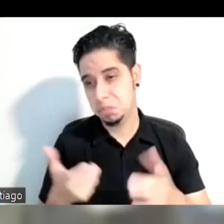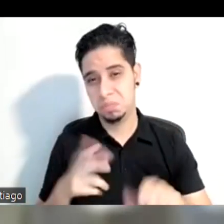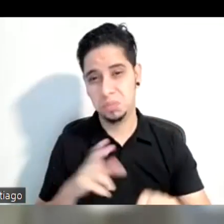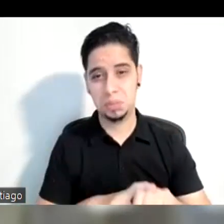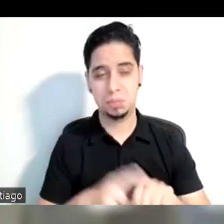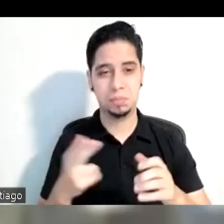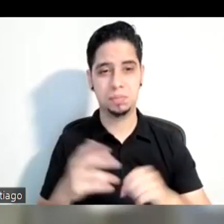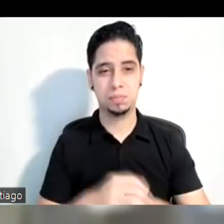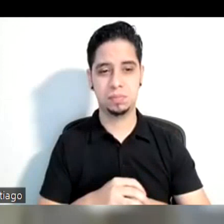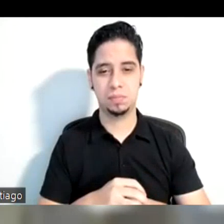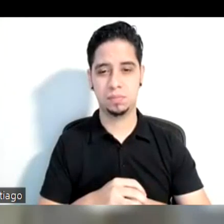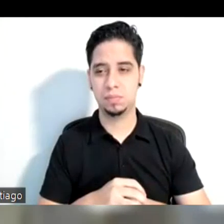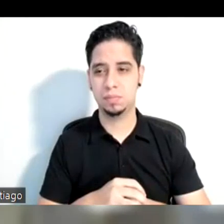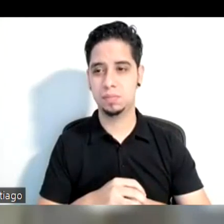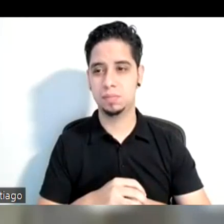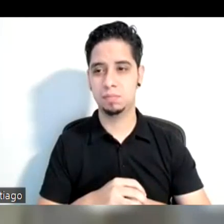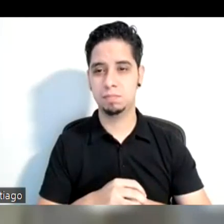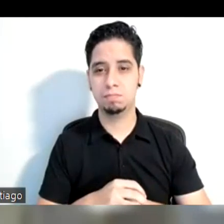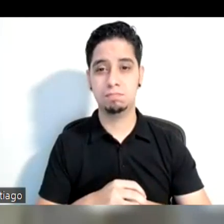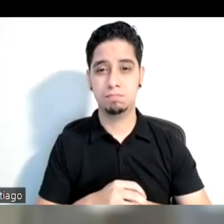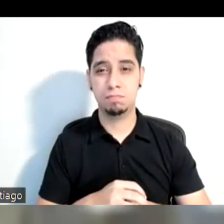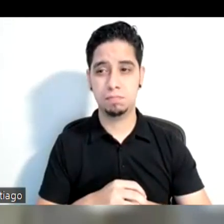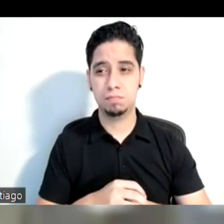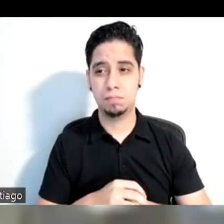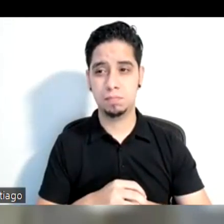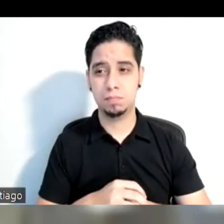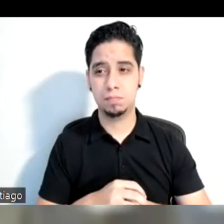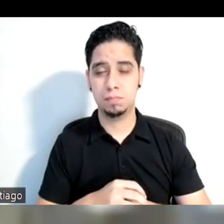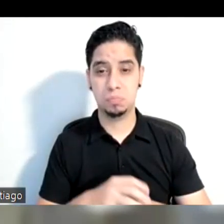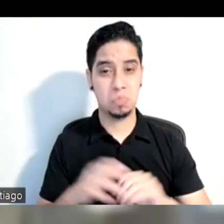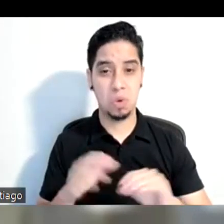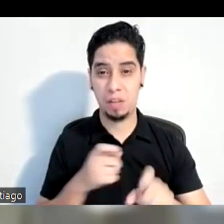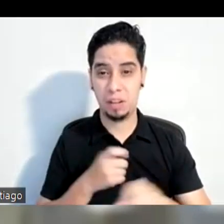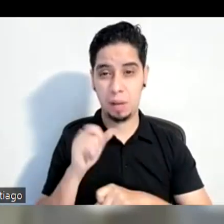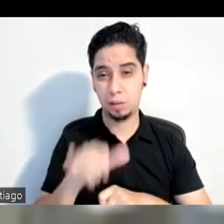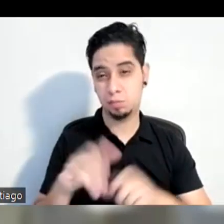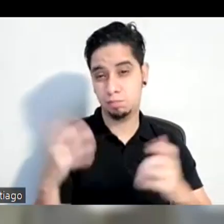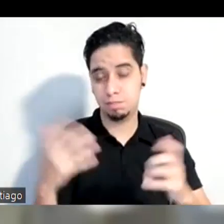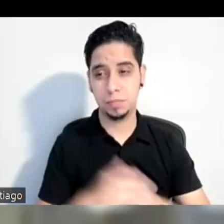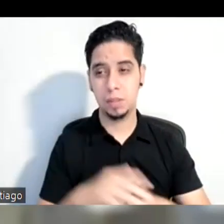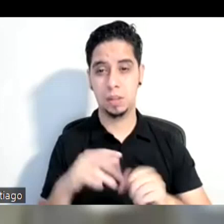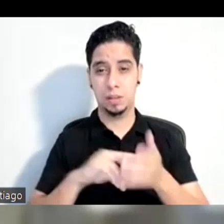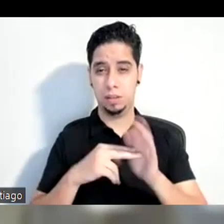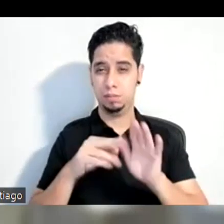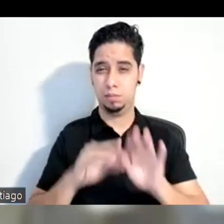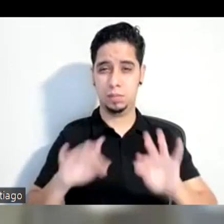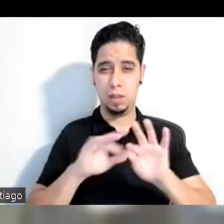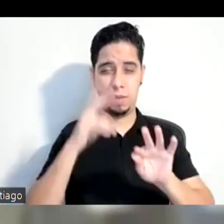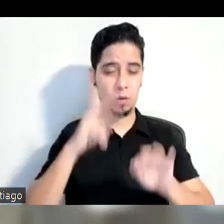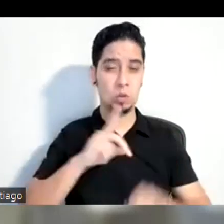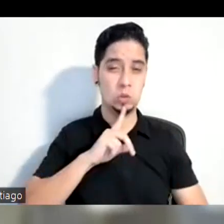el médico dentista era sordo, así que él no era afectado a eso. Así que es importante, ¿verdad?, que estamos viendo a los sordos en